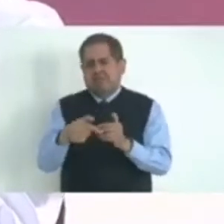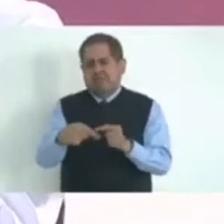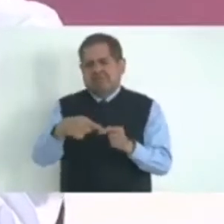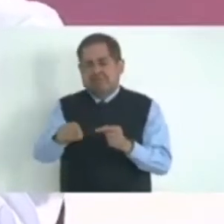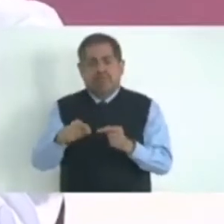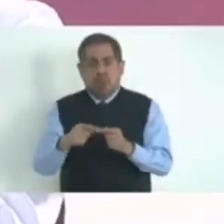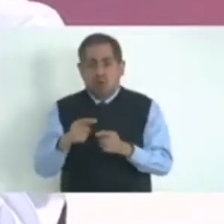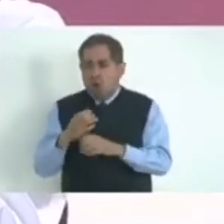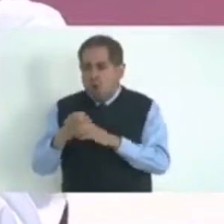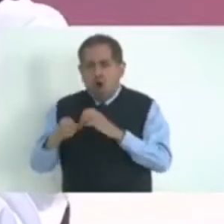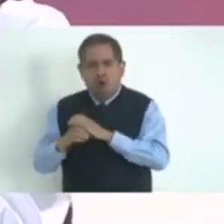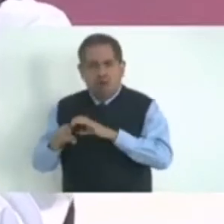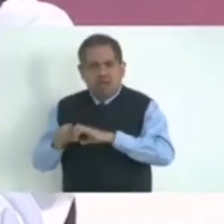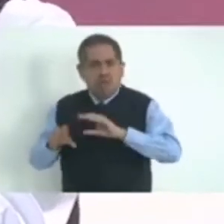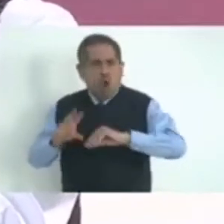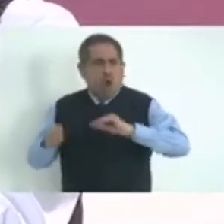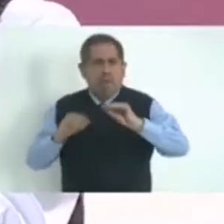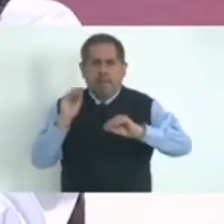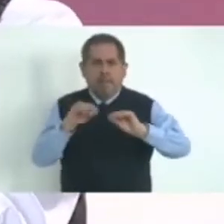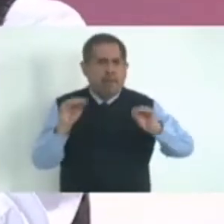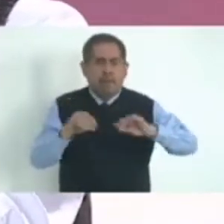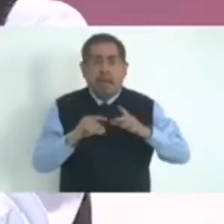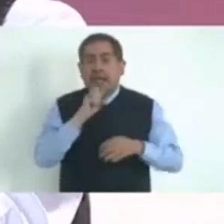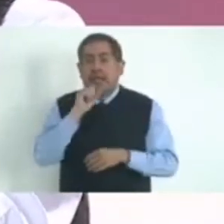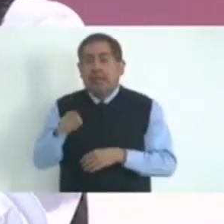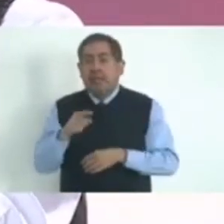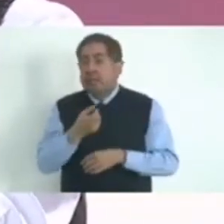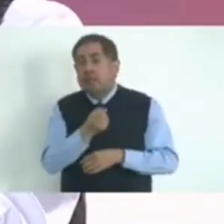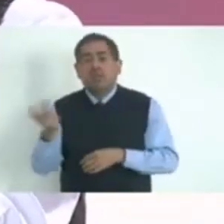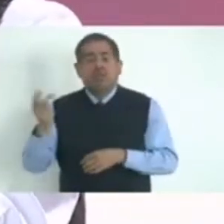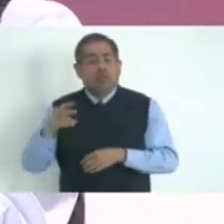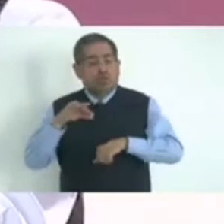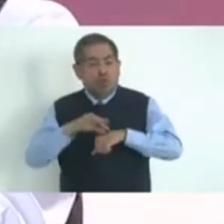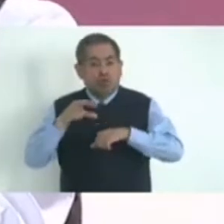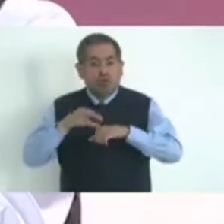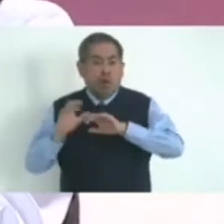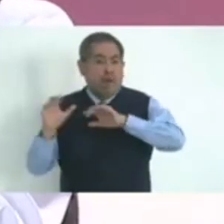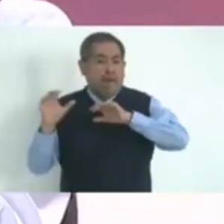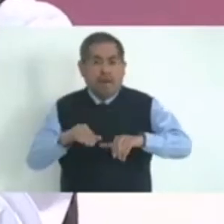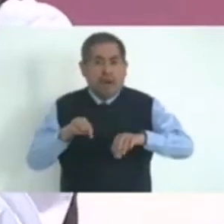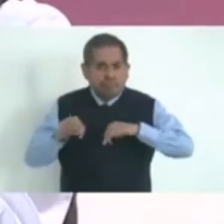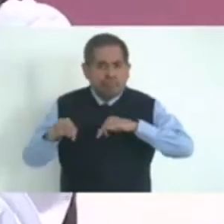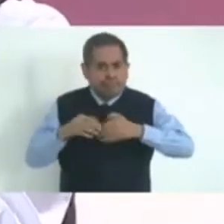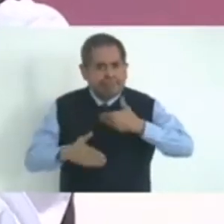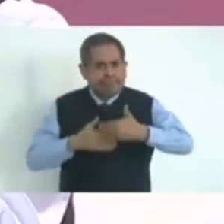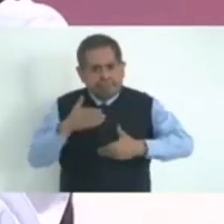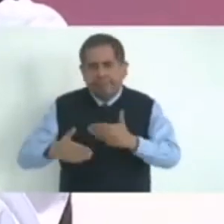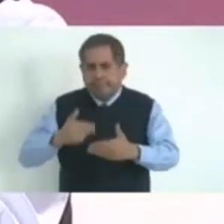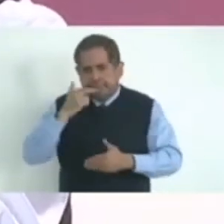equipando y se está contratando a personal médico